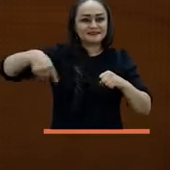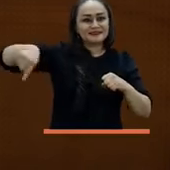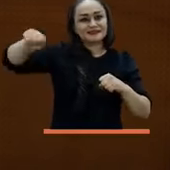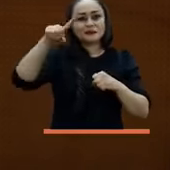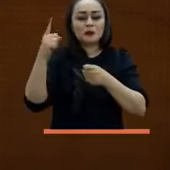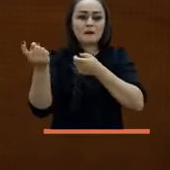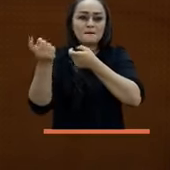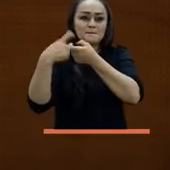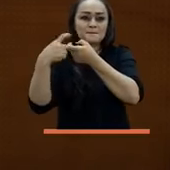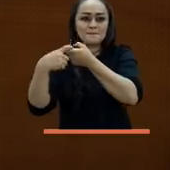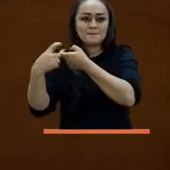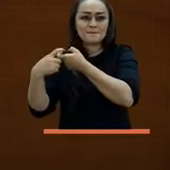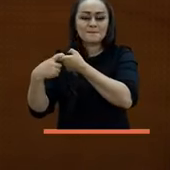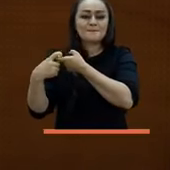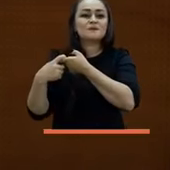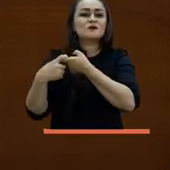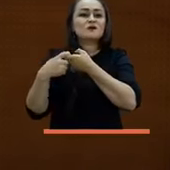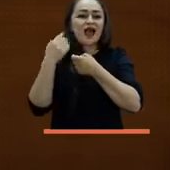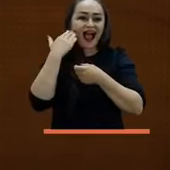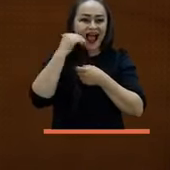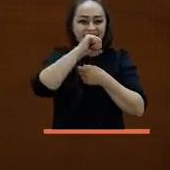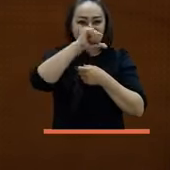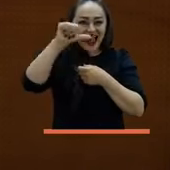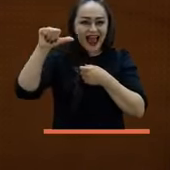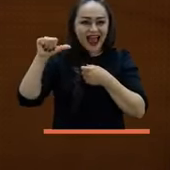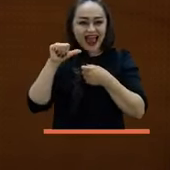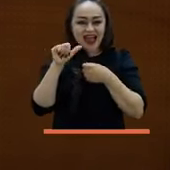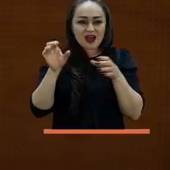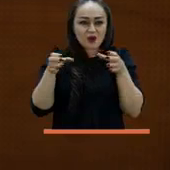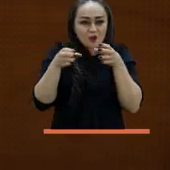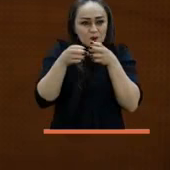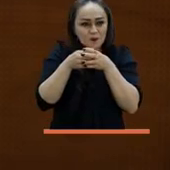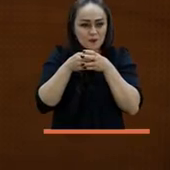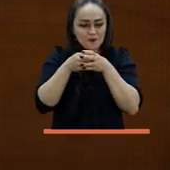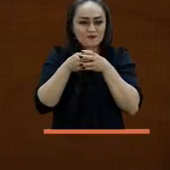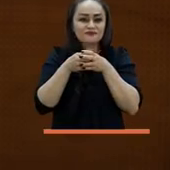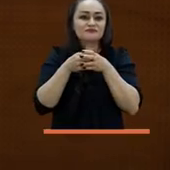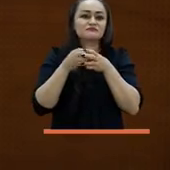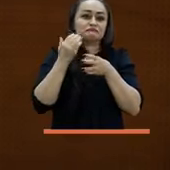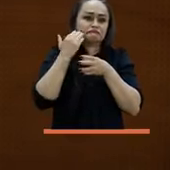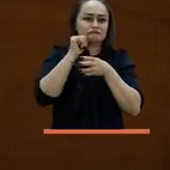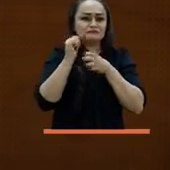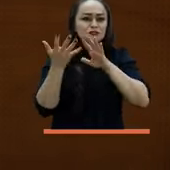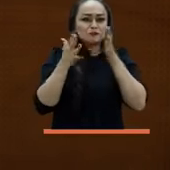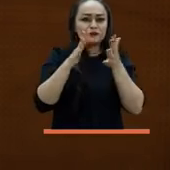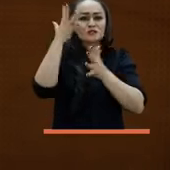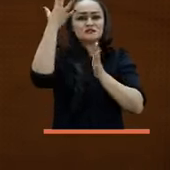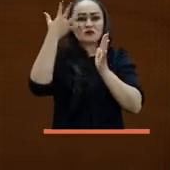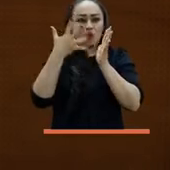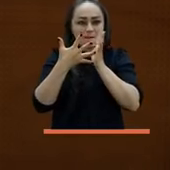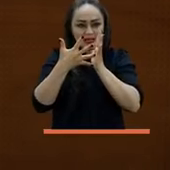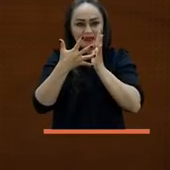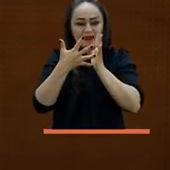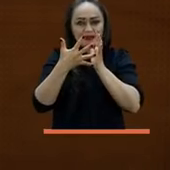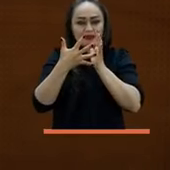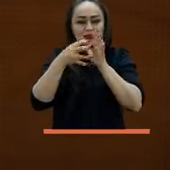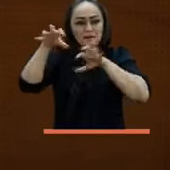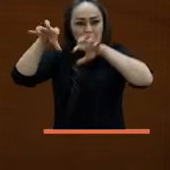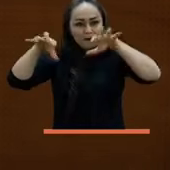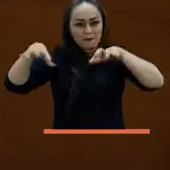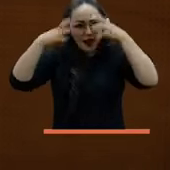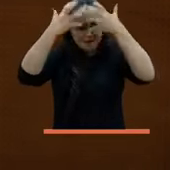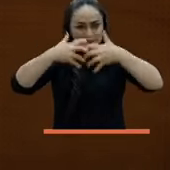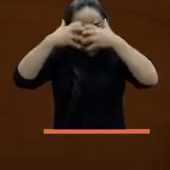principios por el empoderamiento femenino esto es una comunidad global que recoge más de 5 mil empresas a nivel mundial